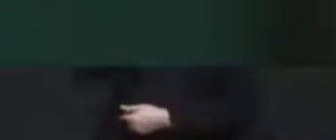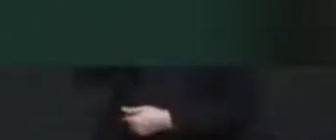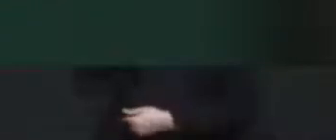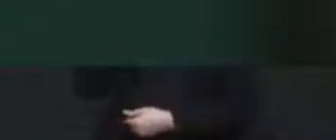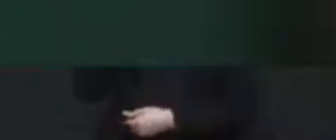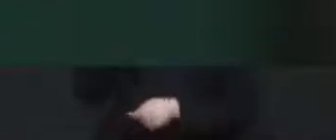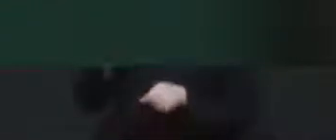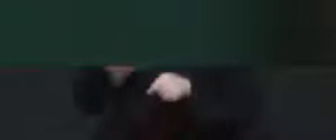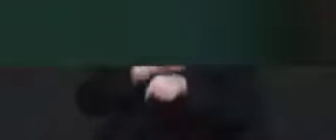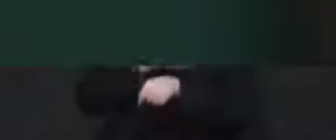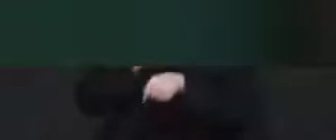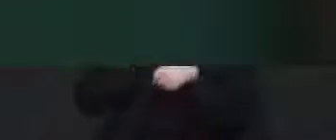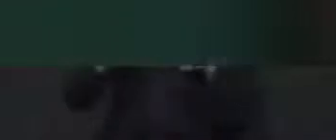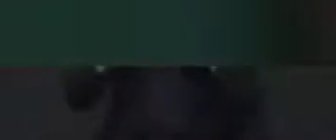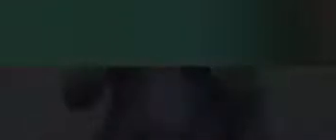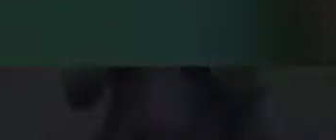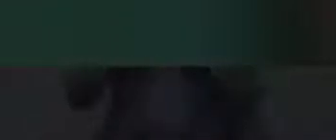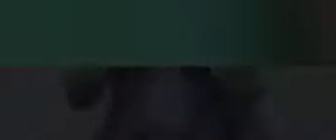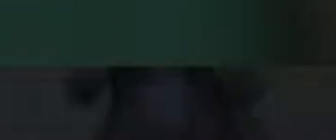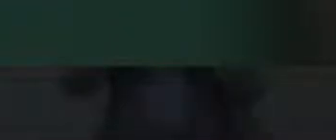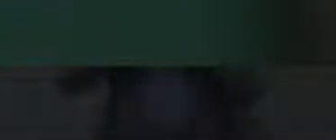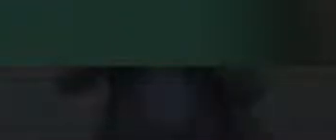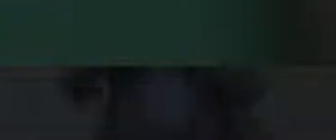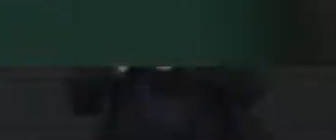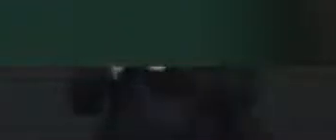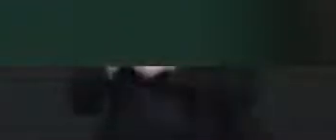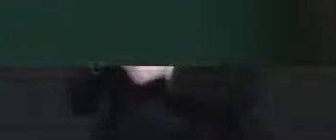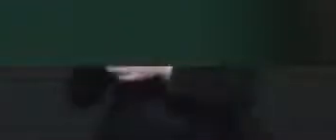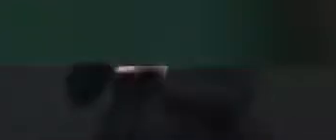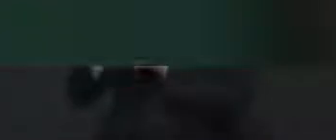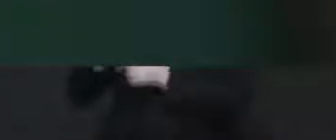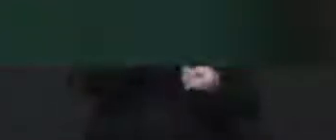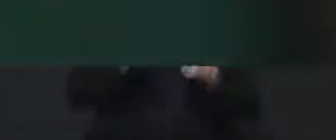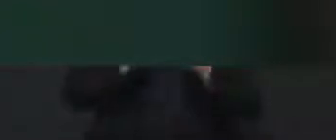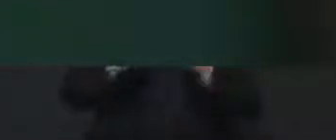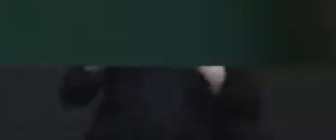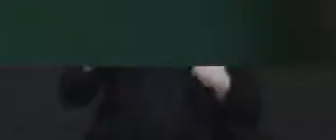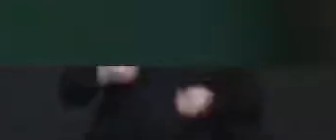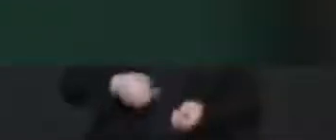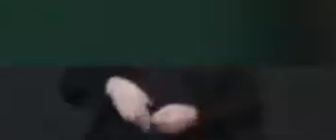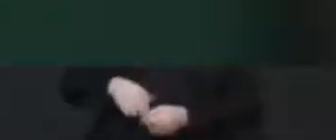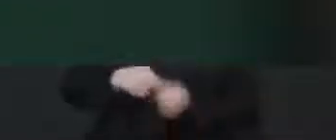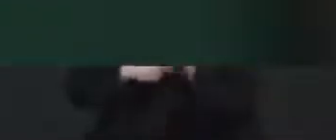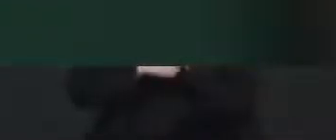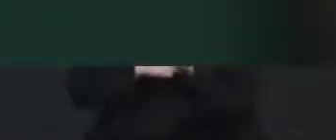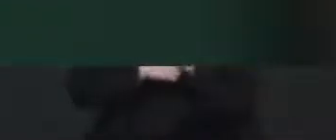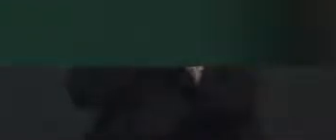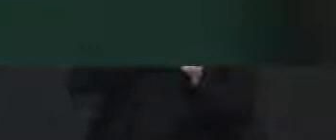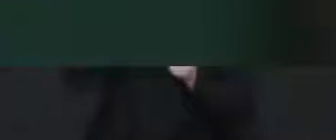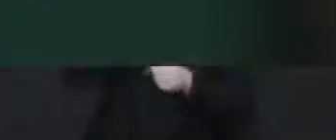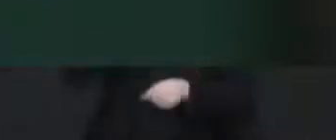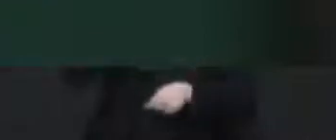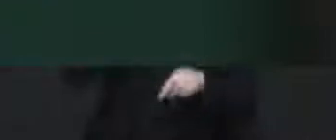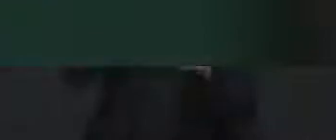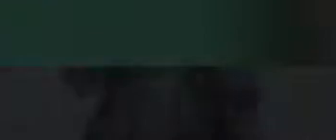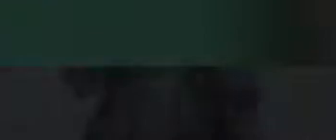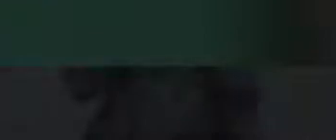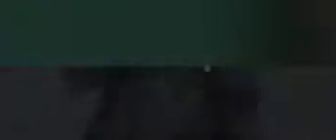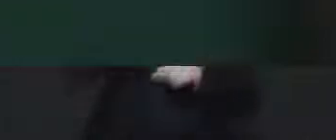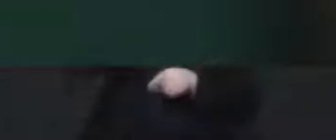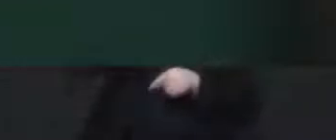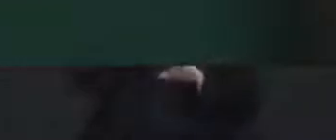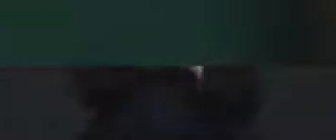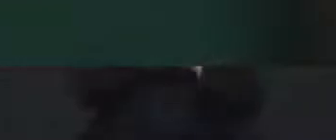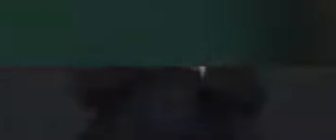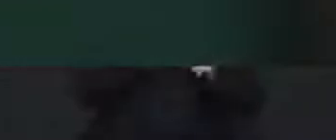Nacional, Seguridad Ciudadana y la Guardia Nacional mediante la instalación de filtros y recorridos, así como en labores de inteligencia. Sheinbaum negó